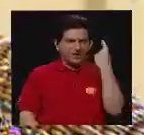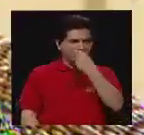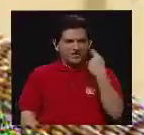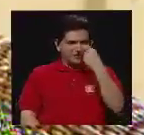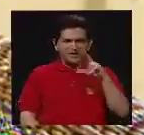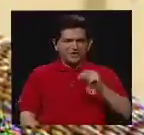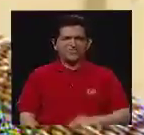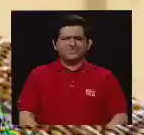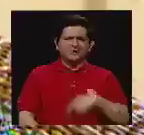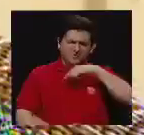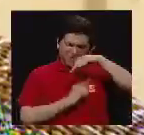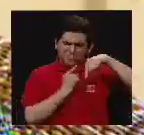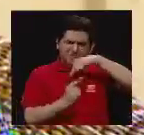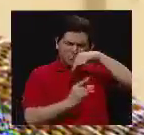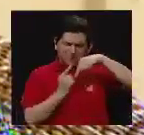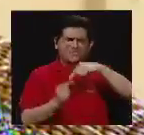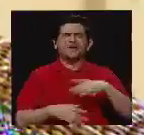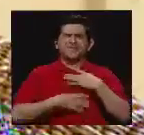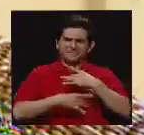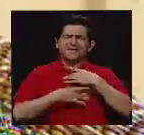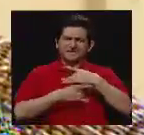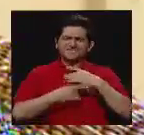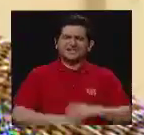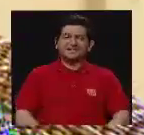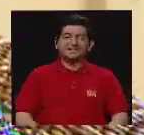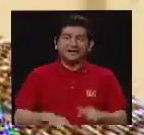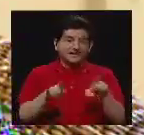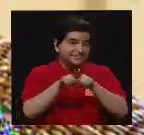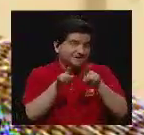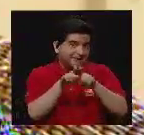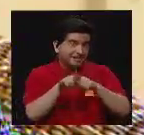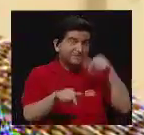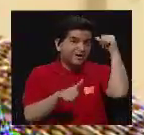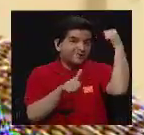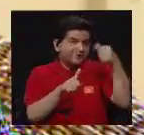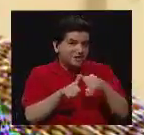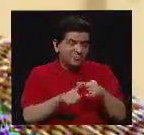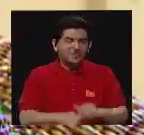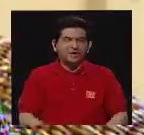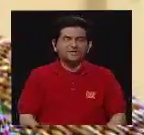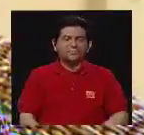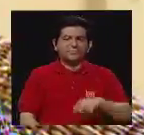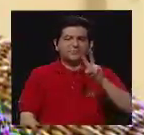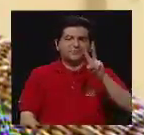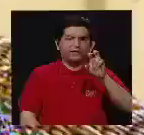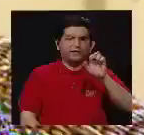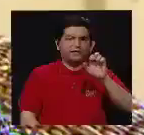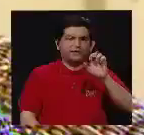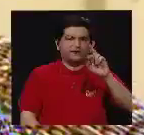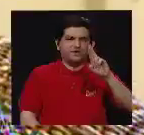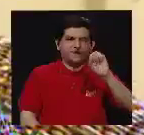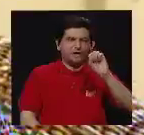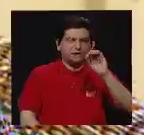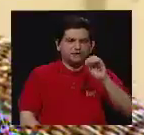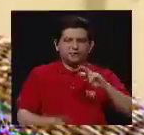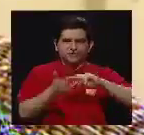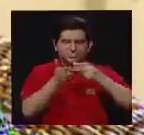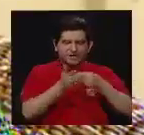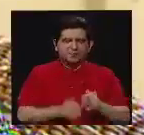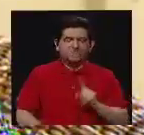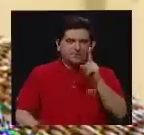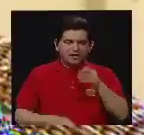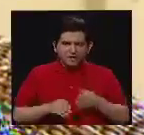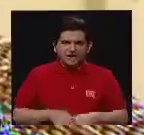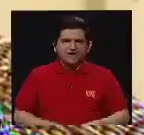marear. No, dar vueltas es algo muy interesante. Y además, te recuerdo que verso significa un surco que